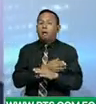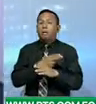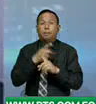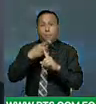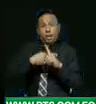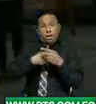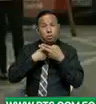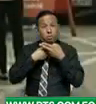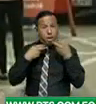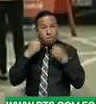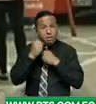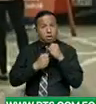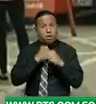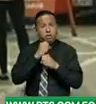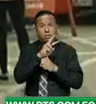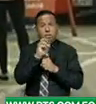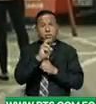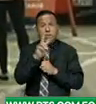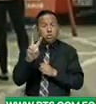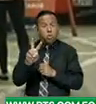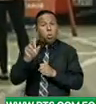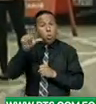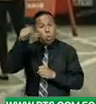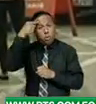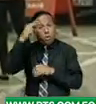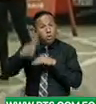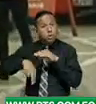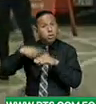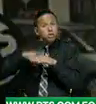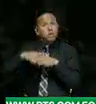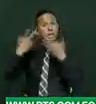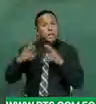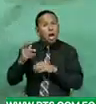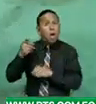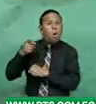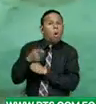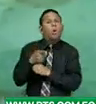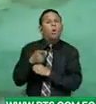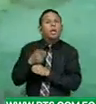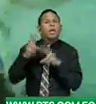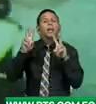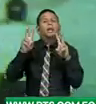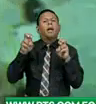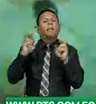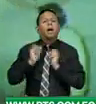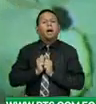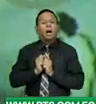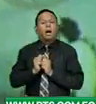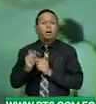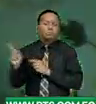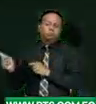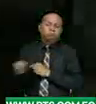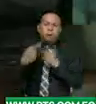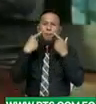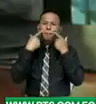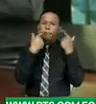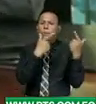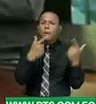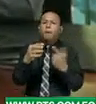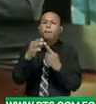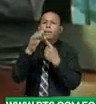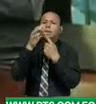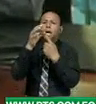pasado el gobierno nacional puso en marcha el denominado código plata con el cual se pretende brindar seguridad